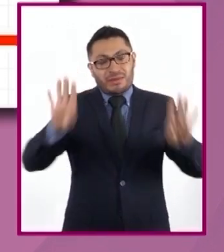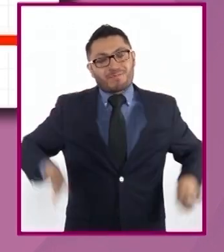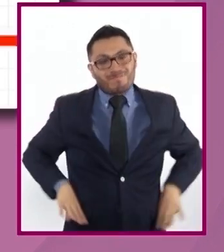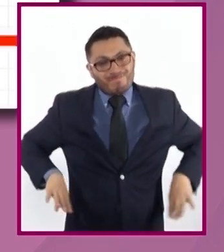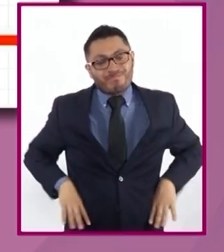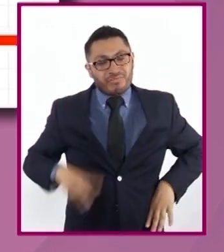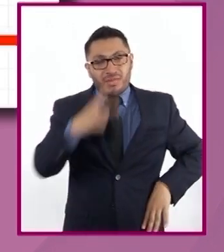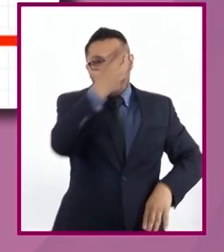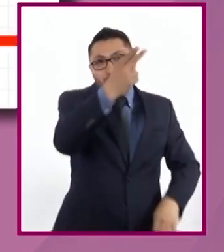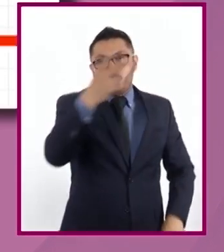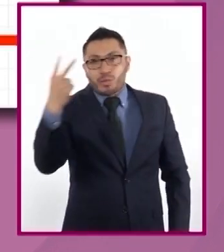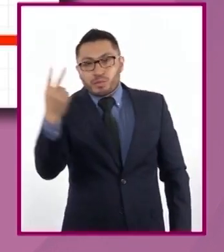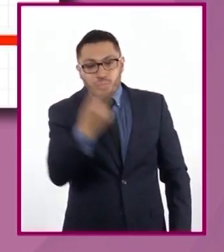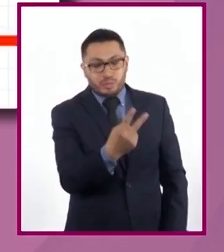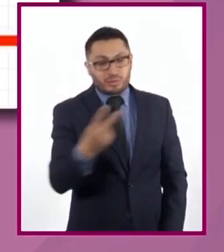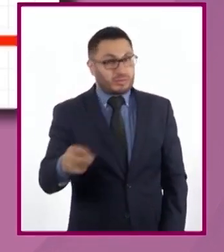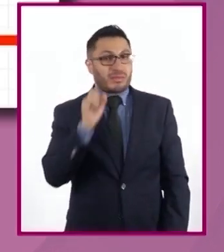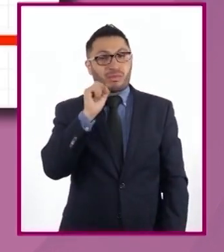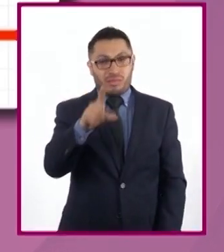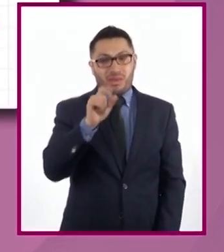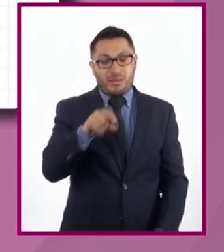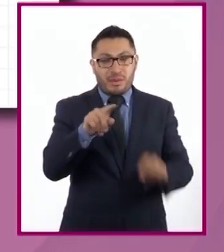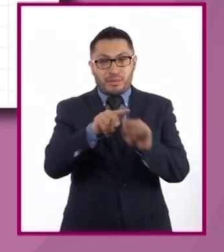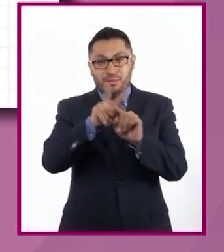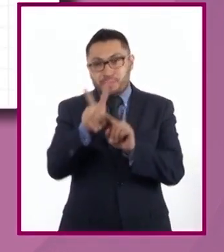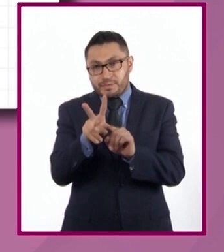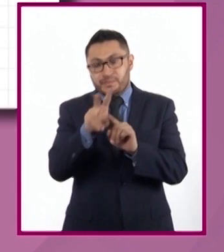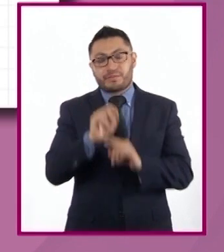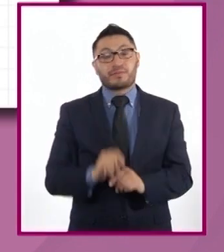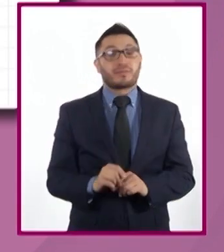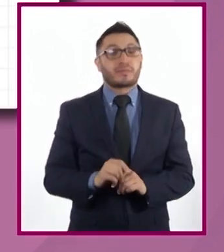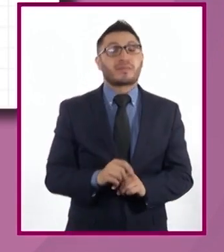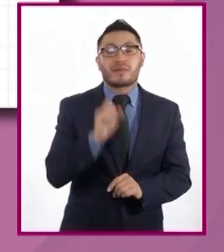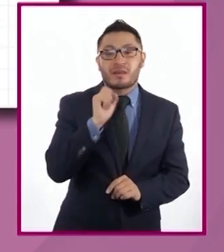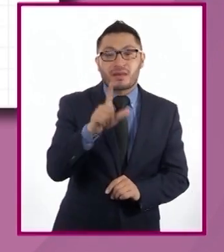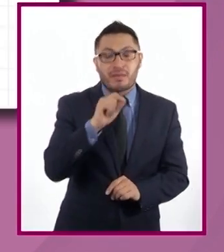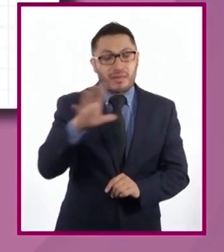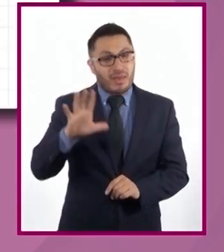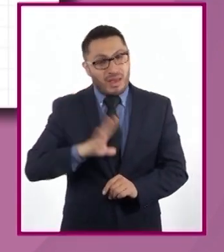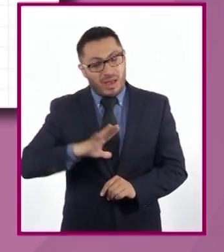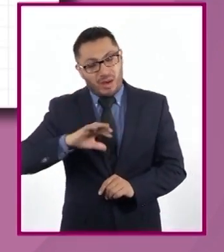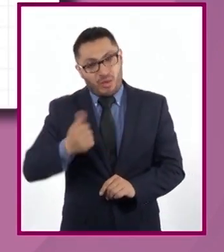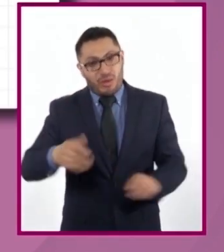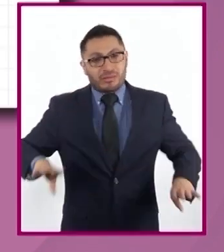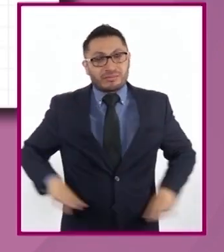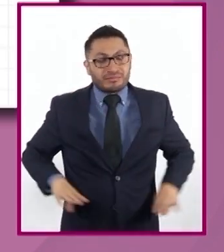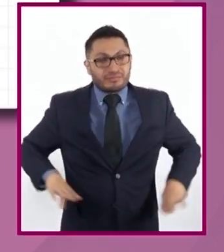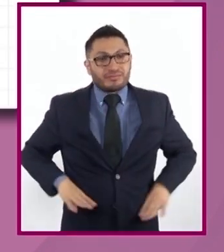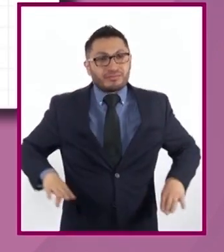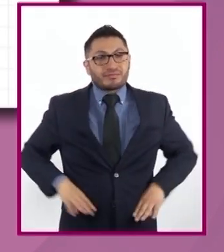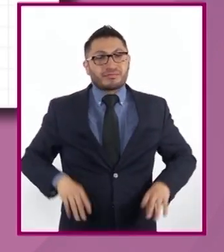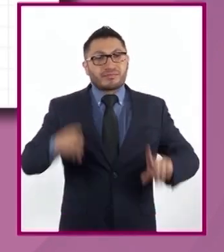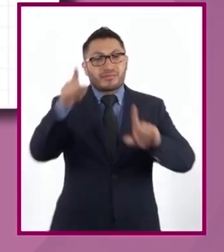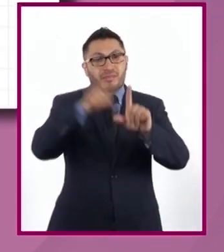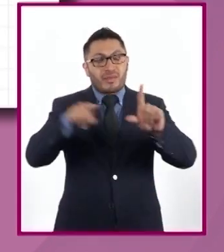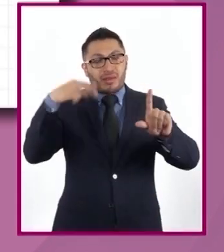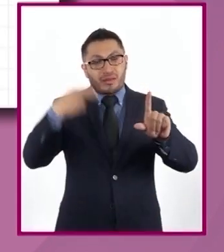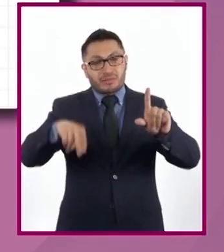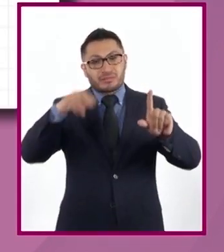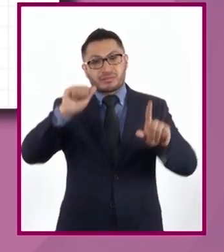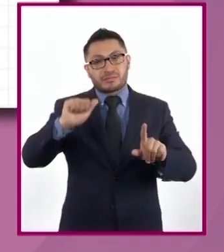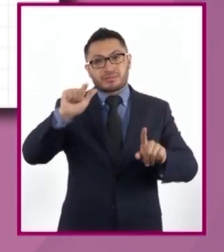ángulos tienen la misma apertura. También se forman otras parejas de ángulos, los llamados